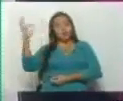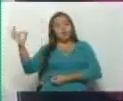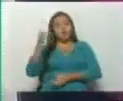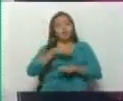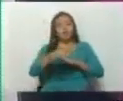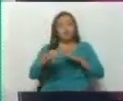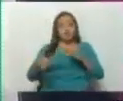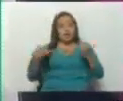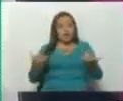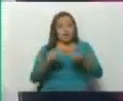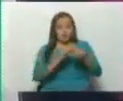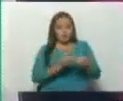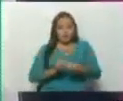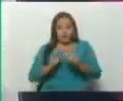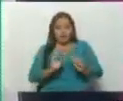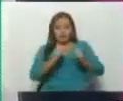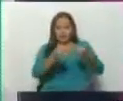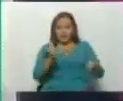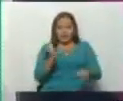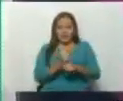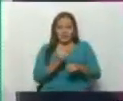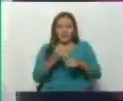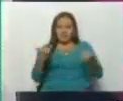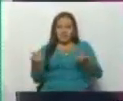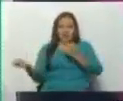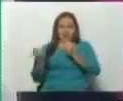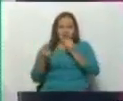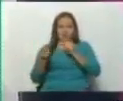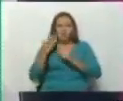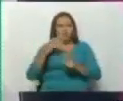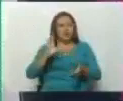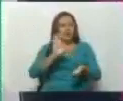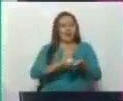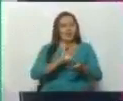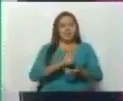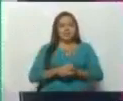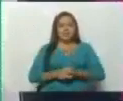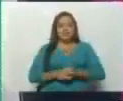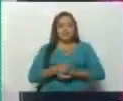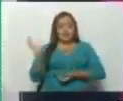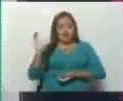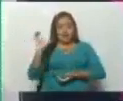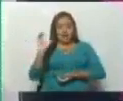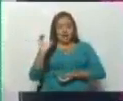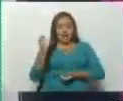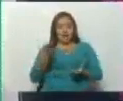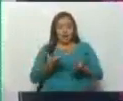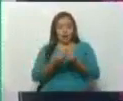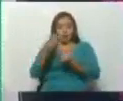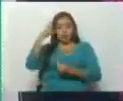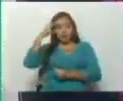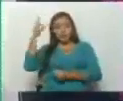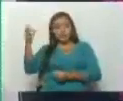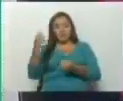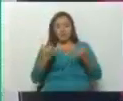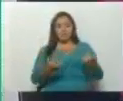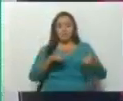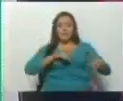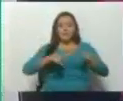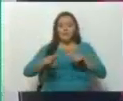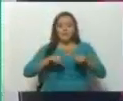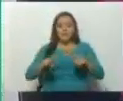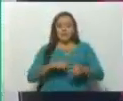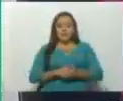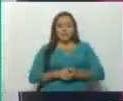ya hemos tenido conversaciones, ¿no? Por ejemplo, en la ciudad de Caracas con el concejal que ahora va a presidir la